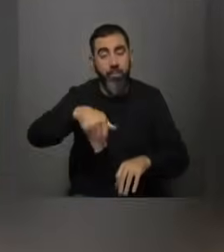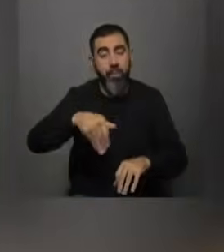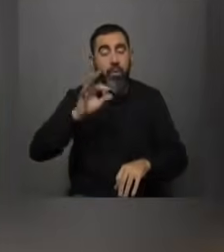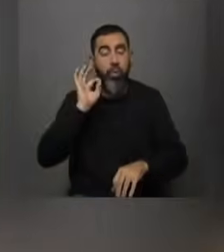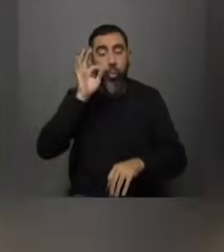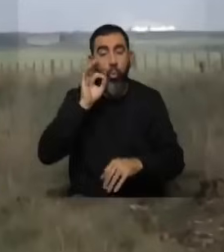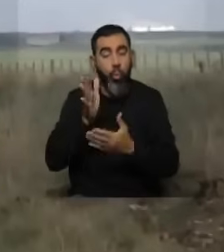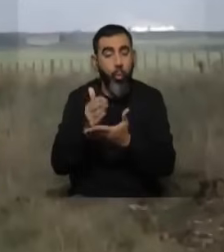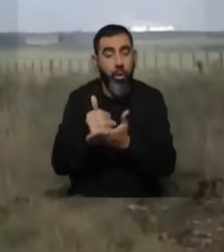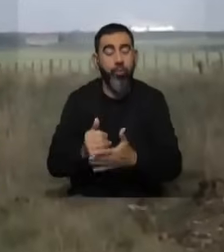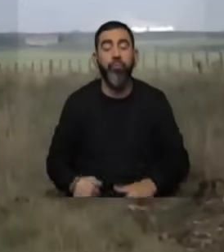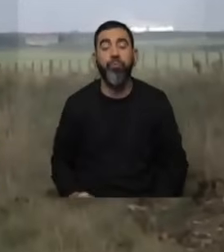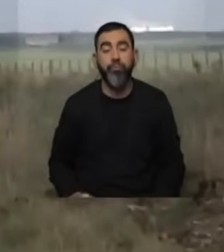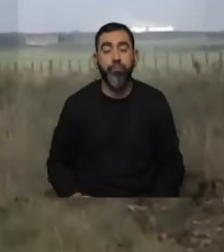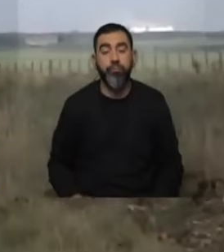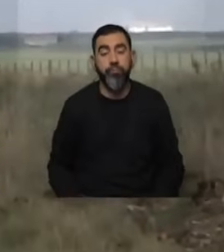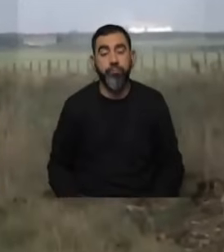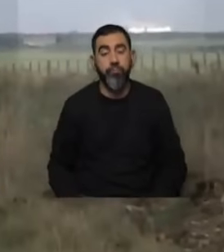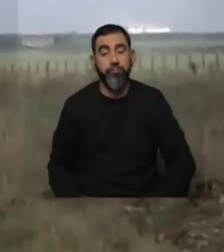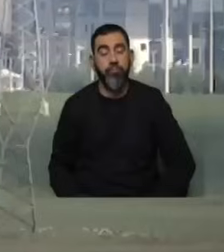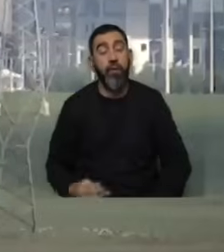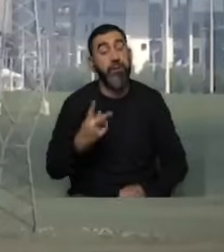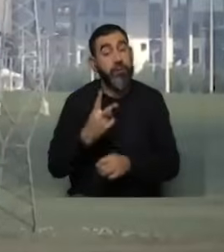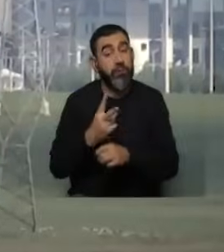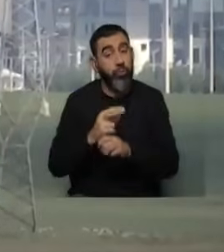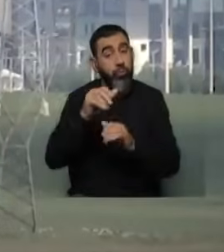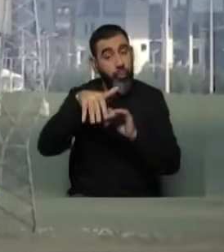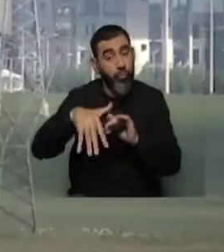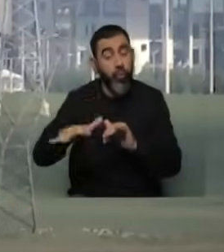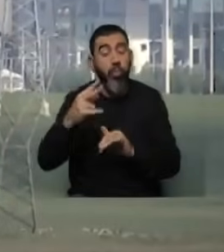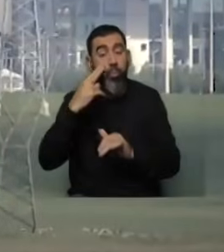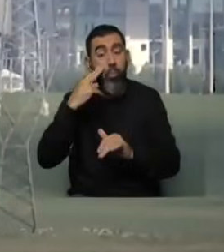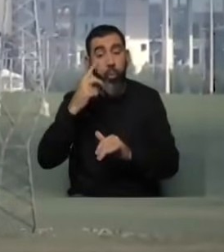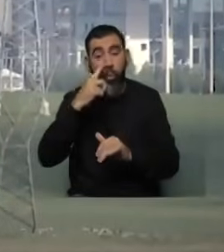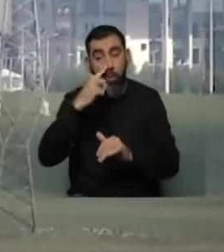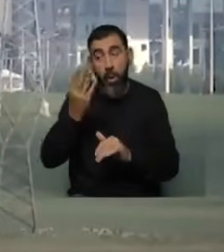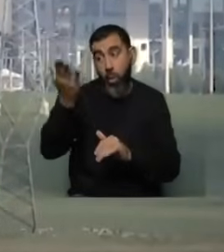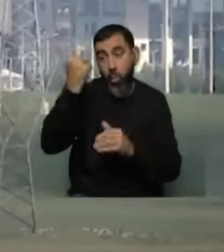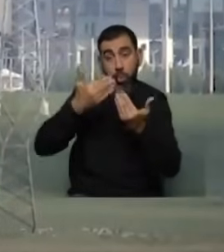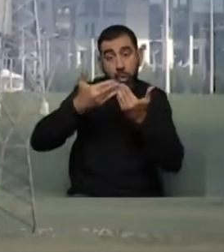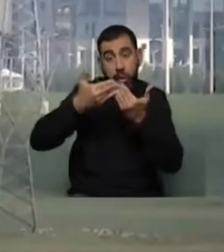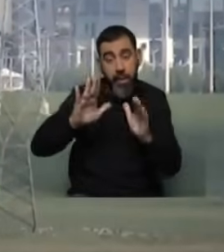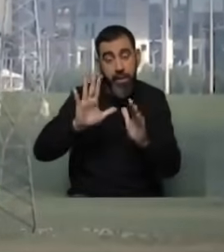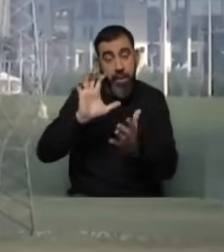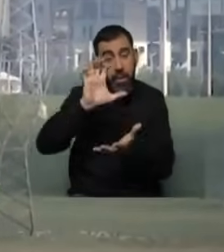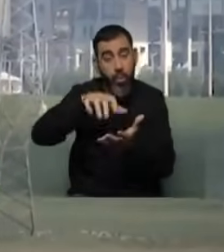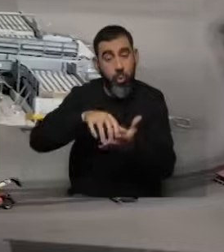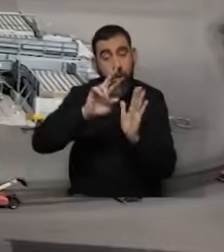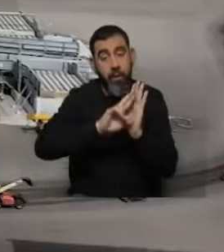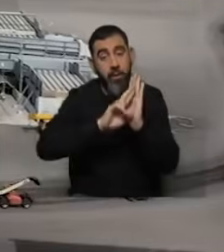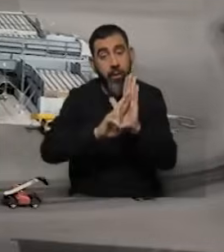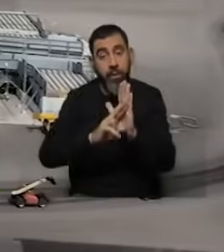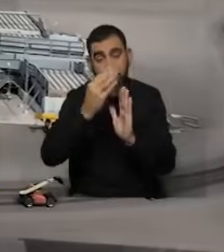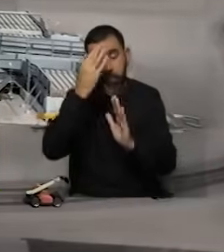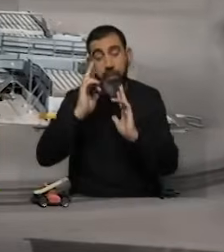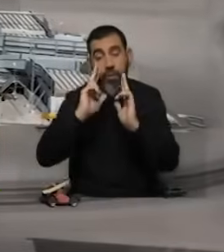pobre centenario en el departamento de durazno se trata del segundo derrame desde junio mes en el que se inauguró la planta la representante del frente